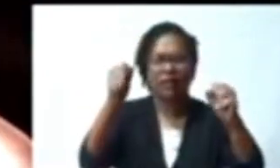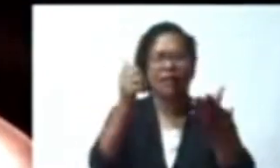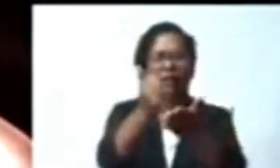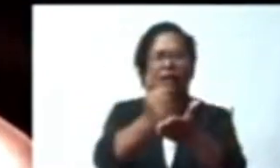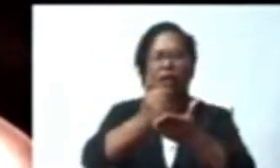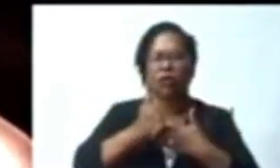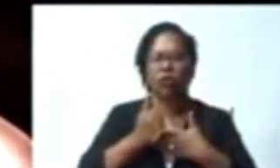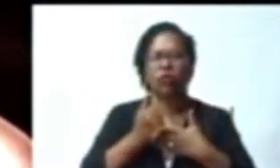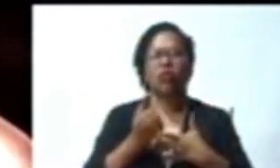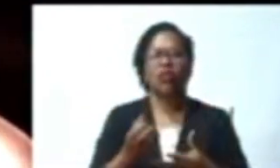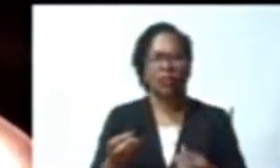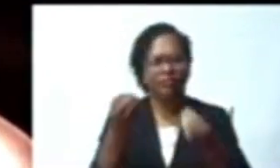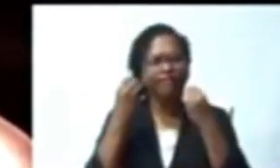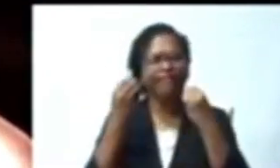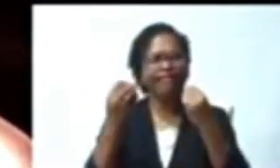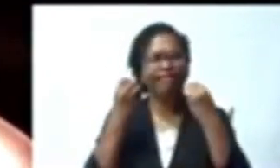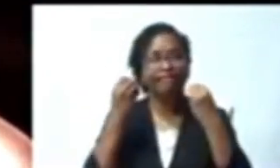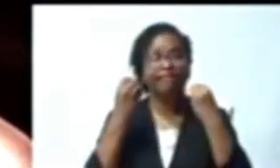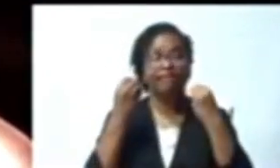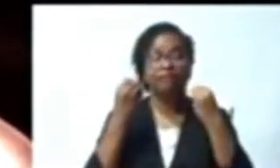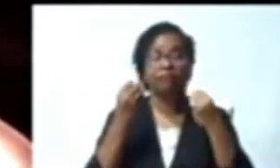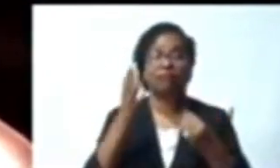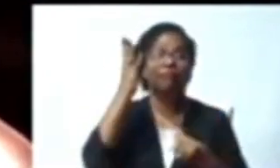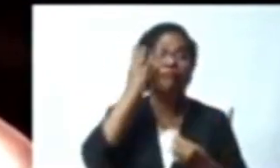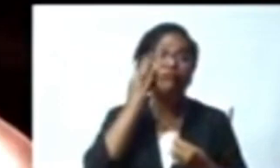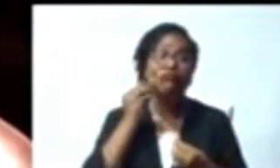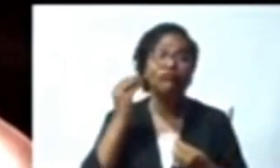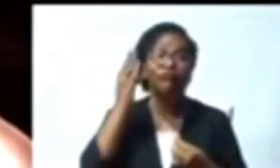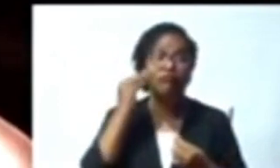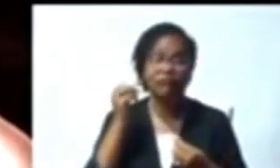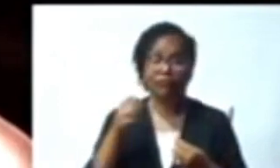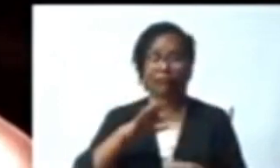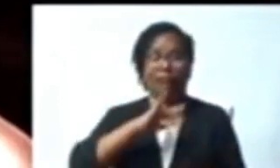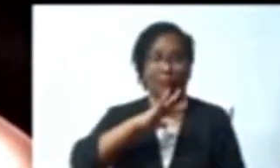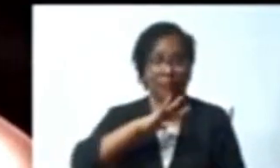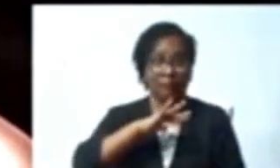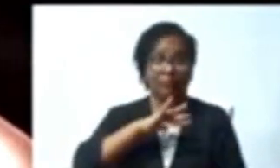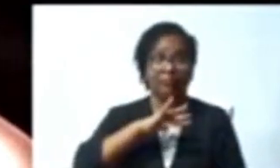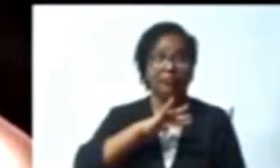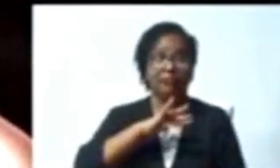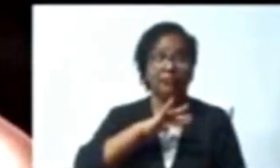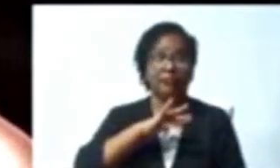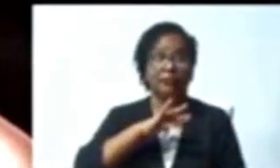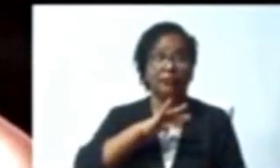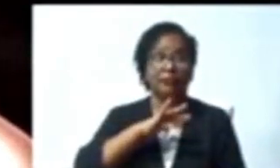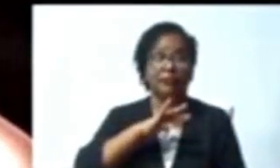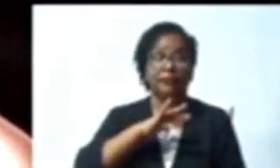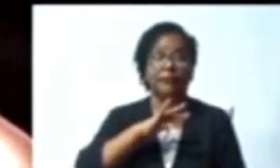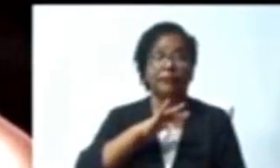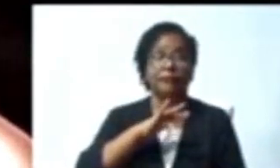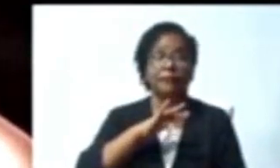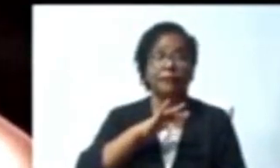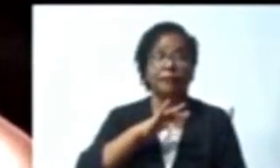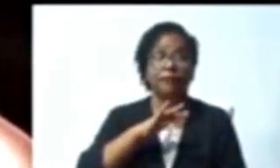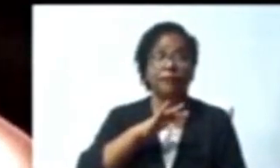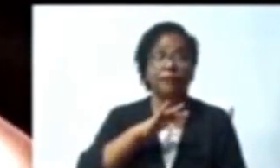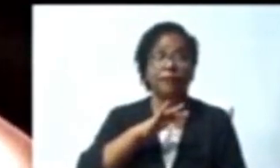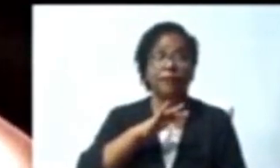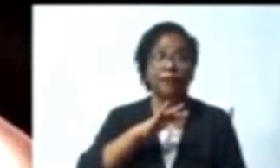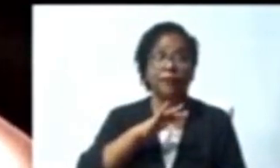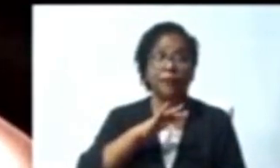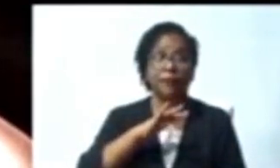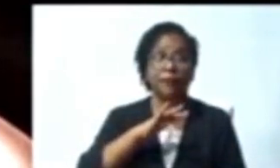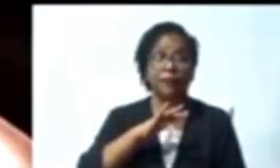esta gran experiencia. Por supuesto, no quiero dejar pasar la oportunidad sin decir que no pude haber elegido una